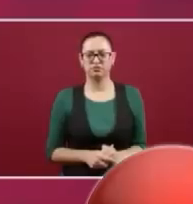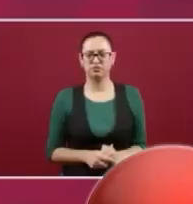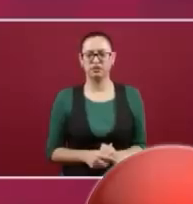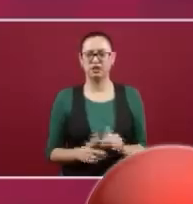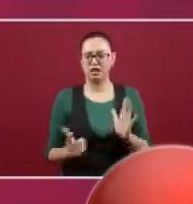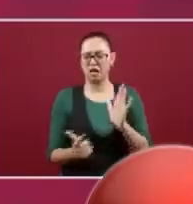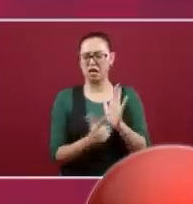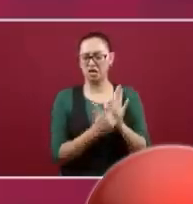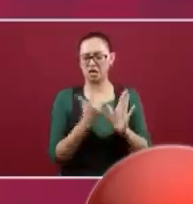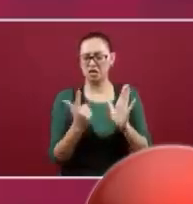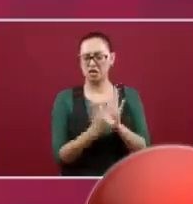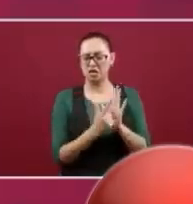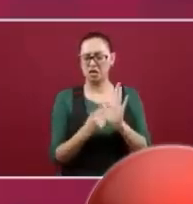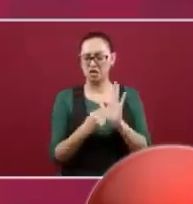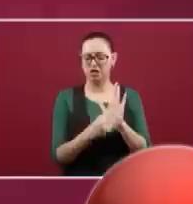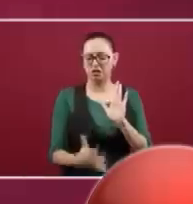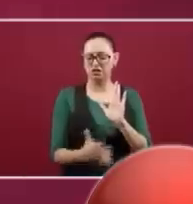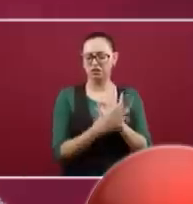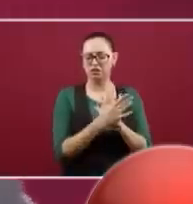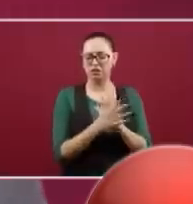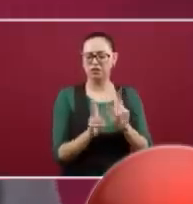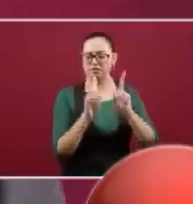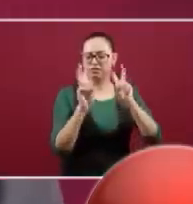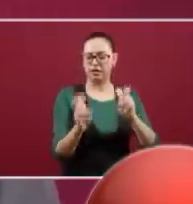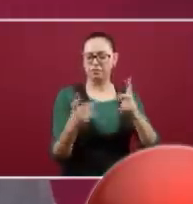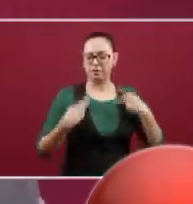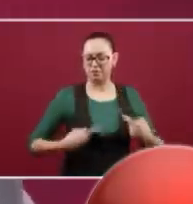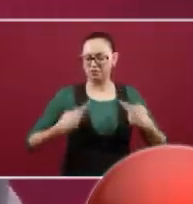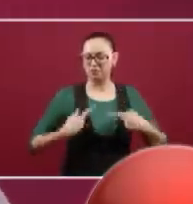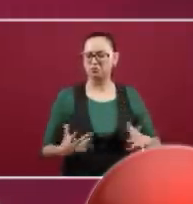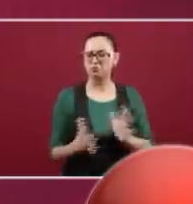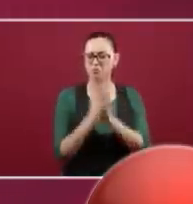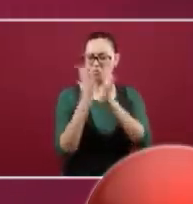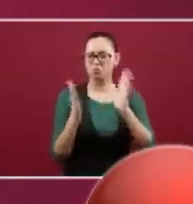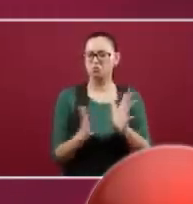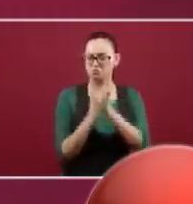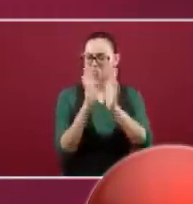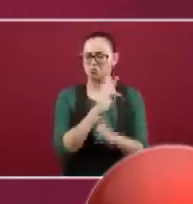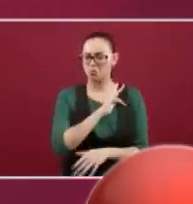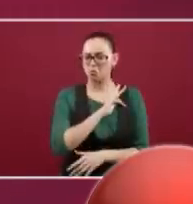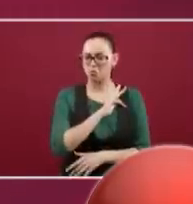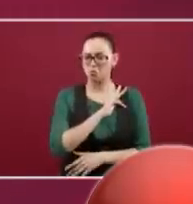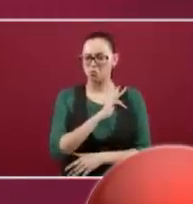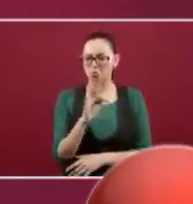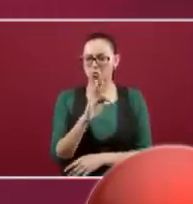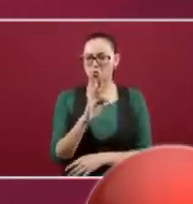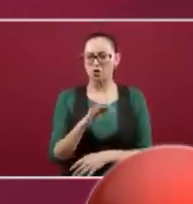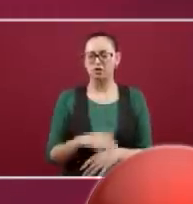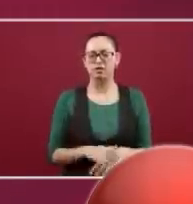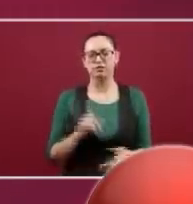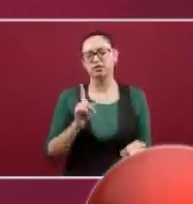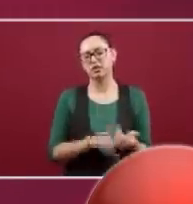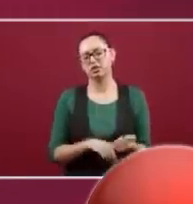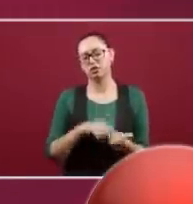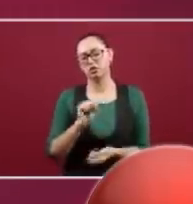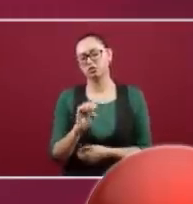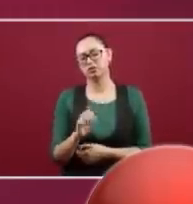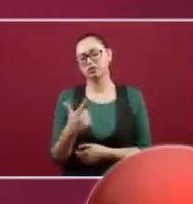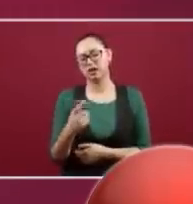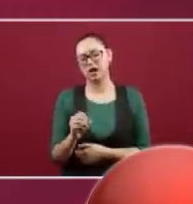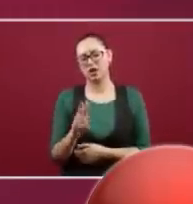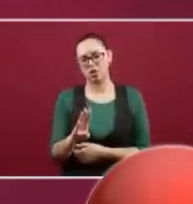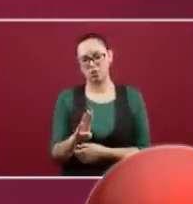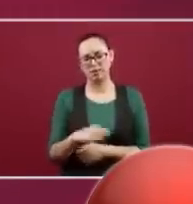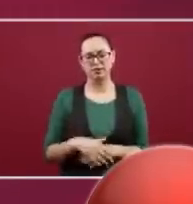creo que para la participación ciudadana, en el caso de la Secretaría de Gobernación,